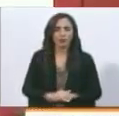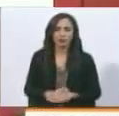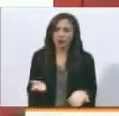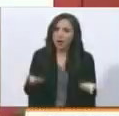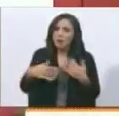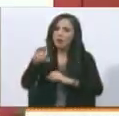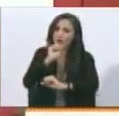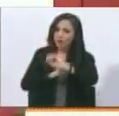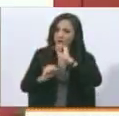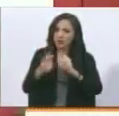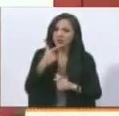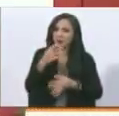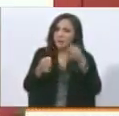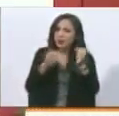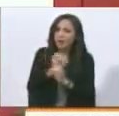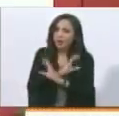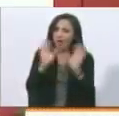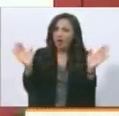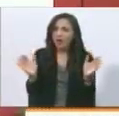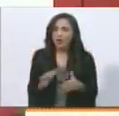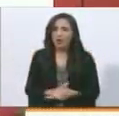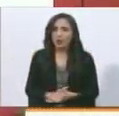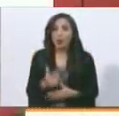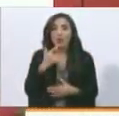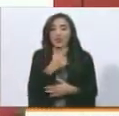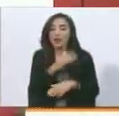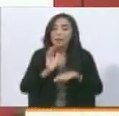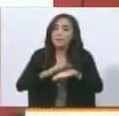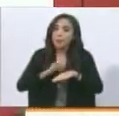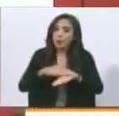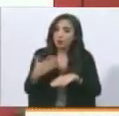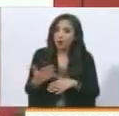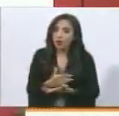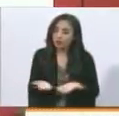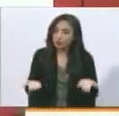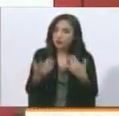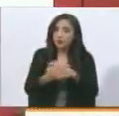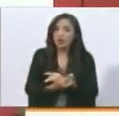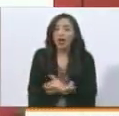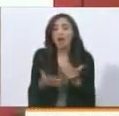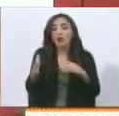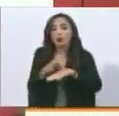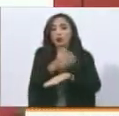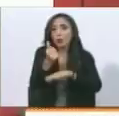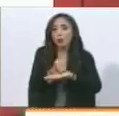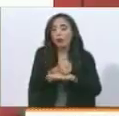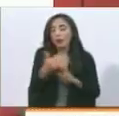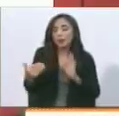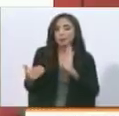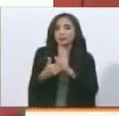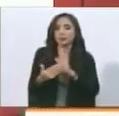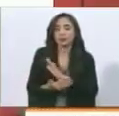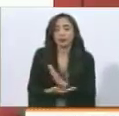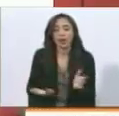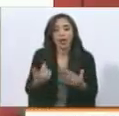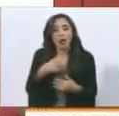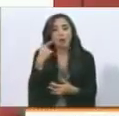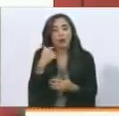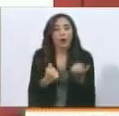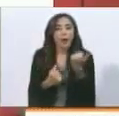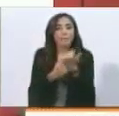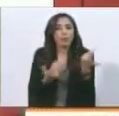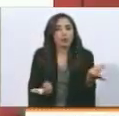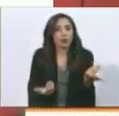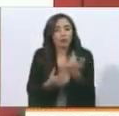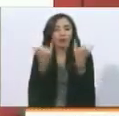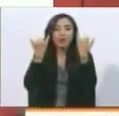Defiéndase. Defiéndase, diga por qué. Usted intentó asesinar, participó en un complot para asesinar al